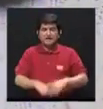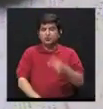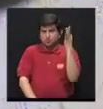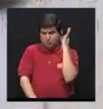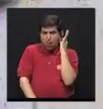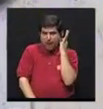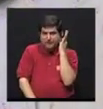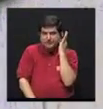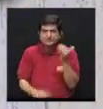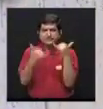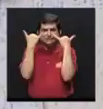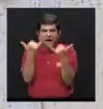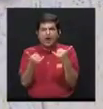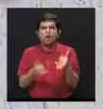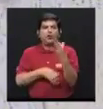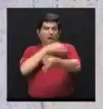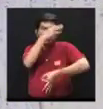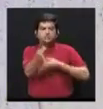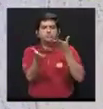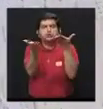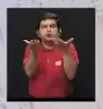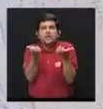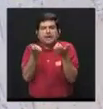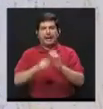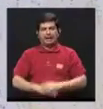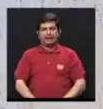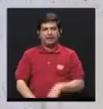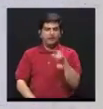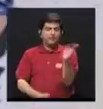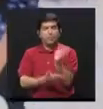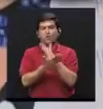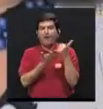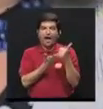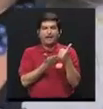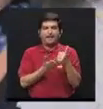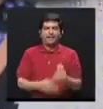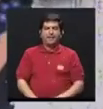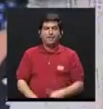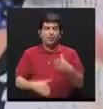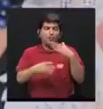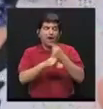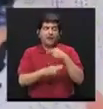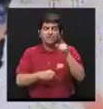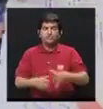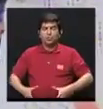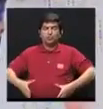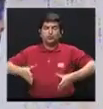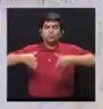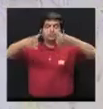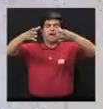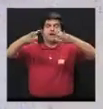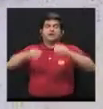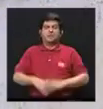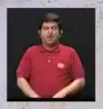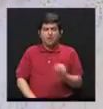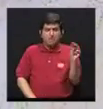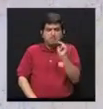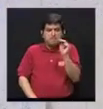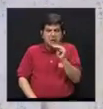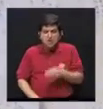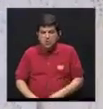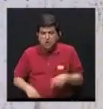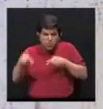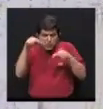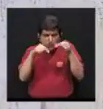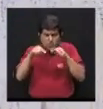las quieren sustituir por algo que va a ser hecho en un tanque a través de microbios sintéticos, pero lo van a vender